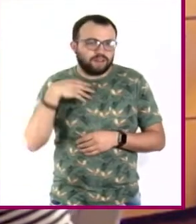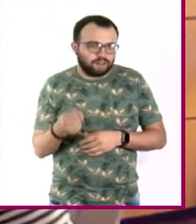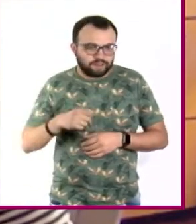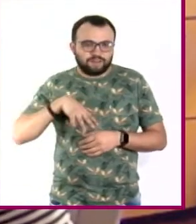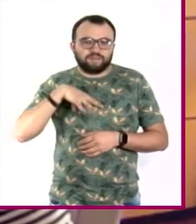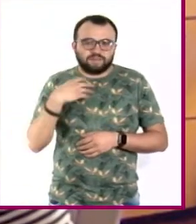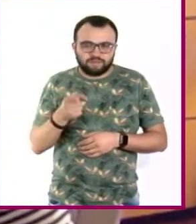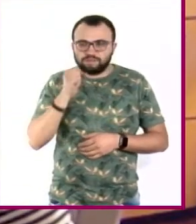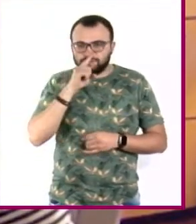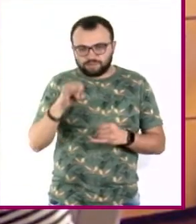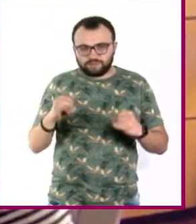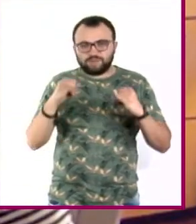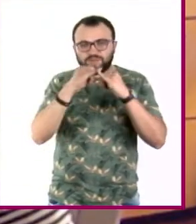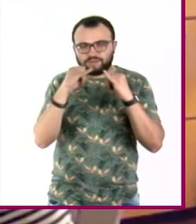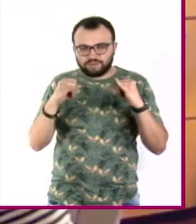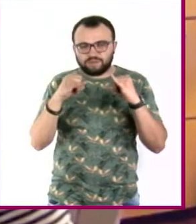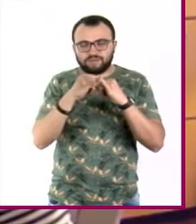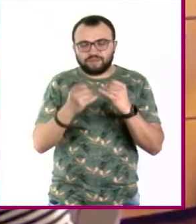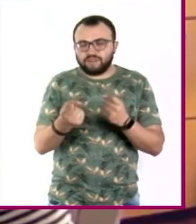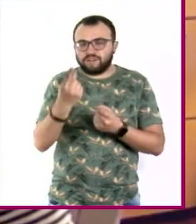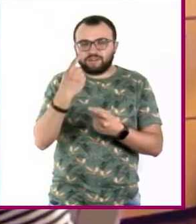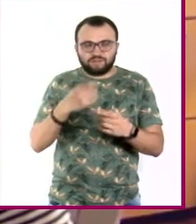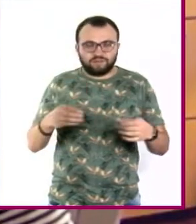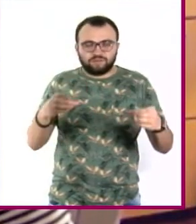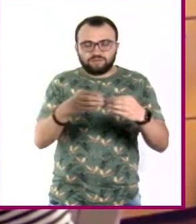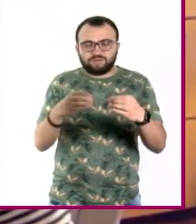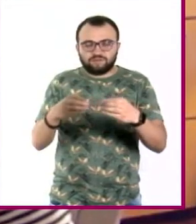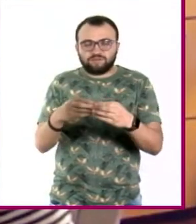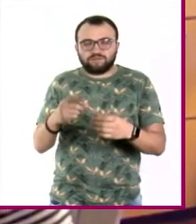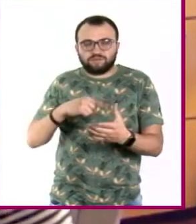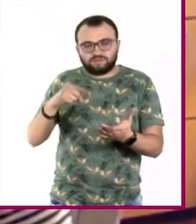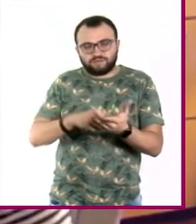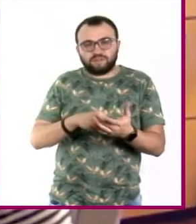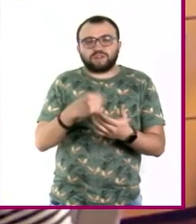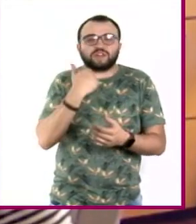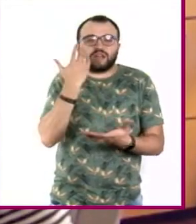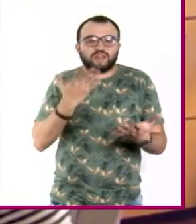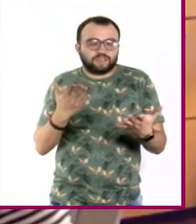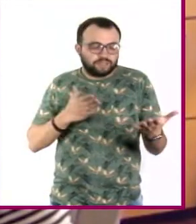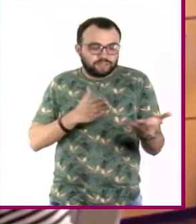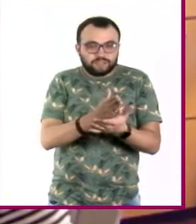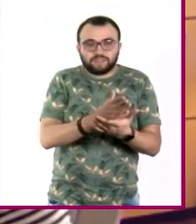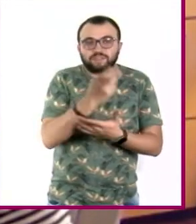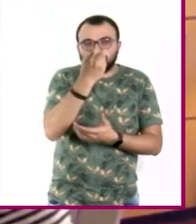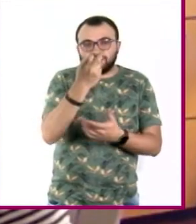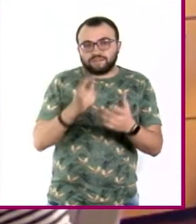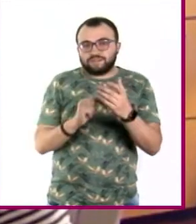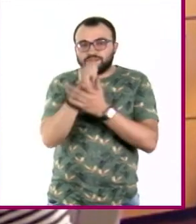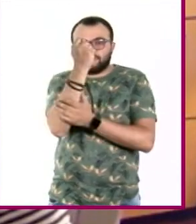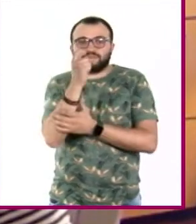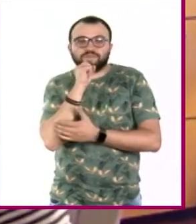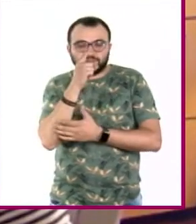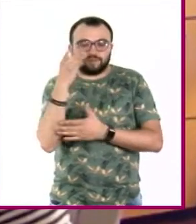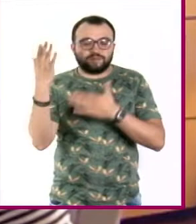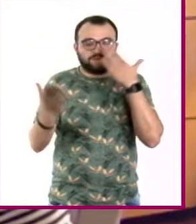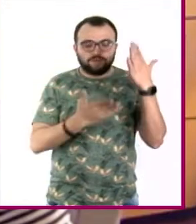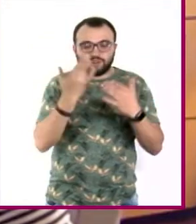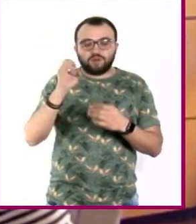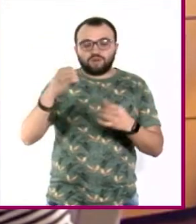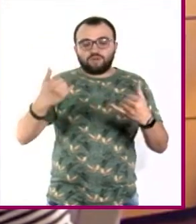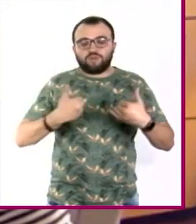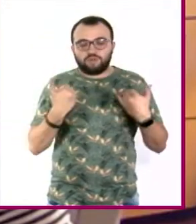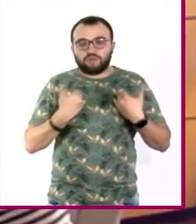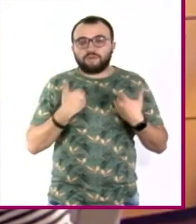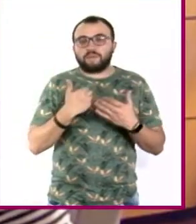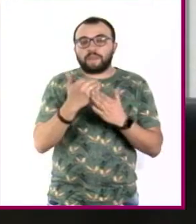algunas instituciones, de algunas comunidades, por dar acceso a estas tecnologías a estudiantes o jóvenes pues